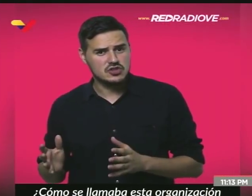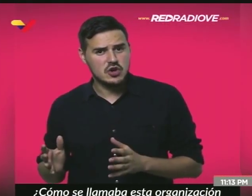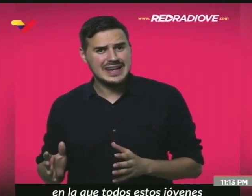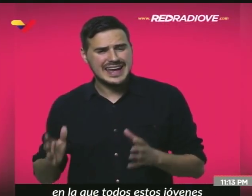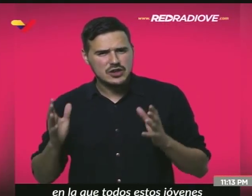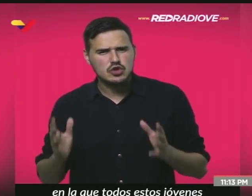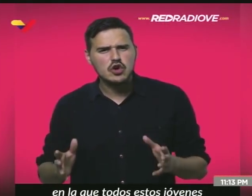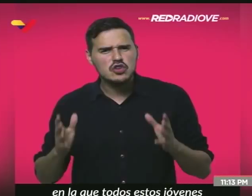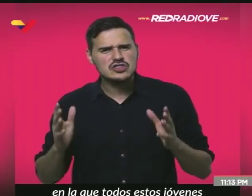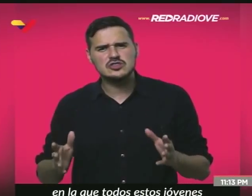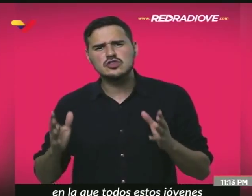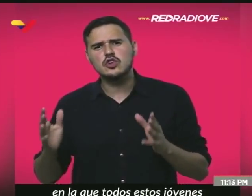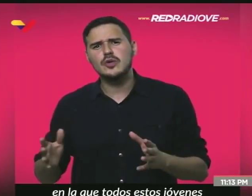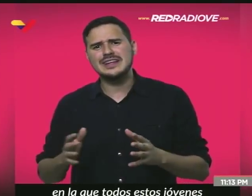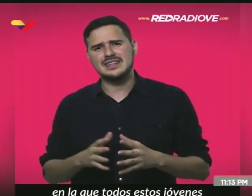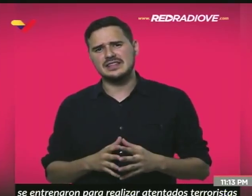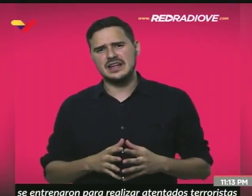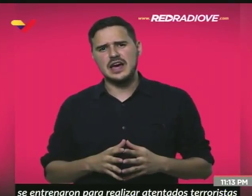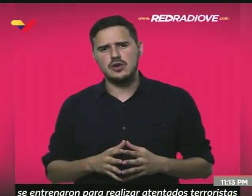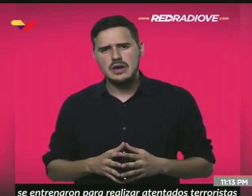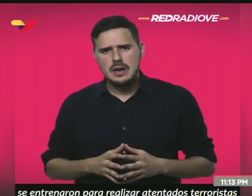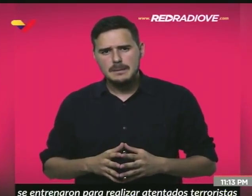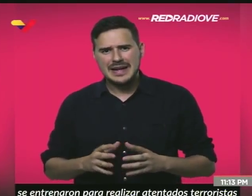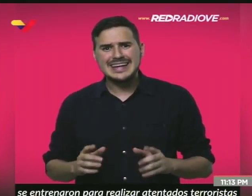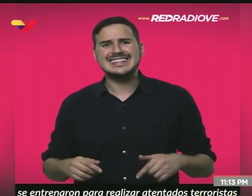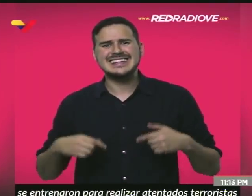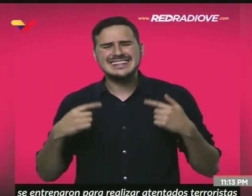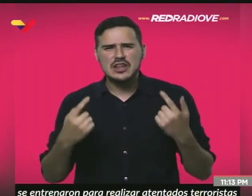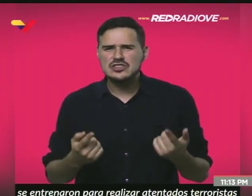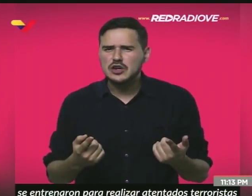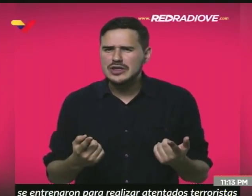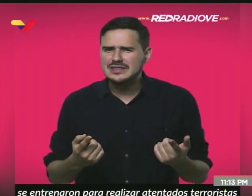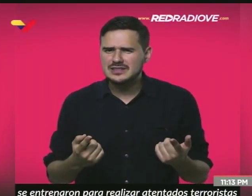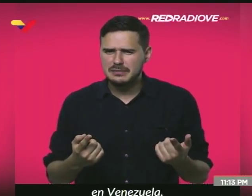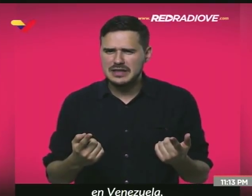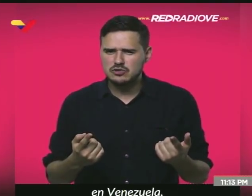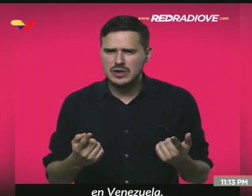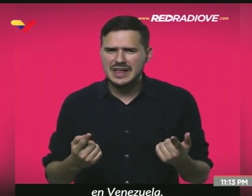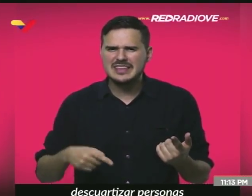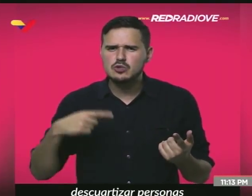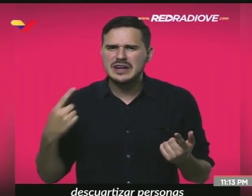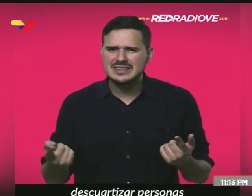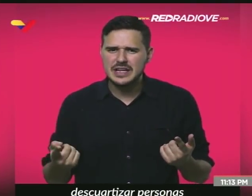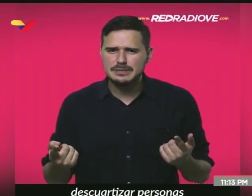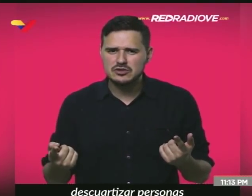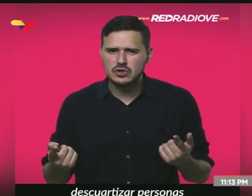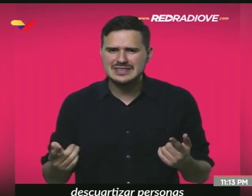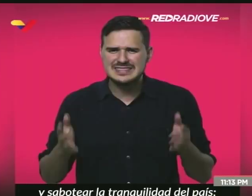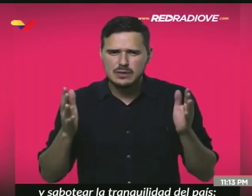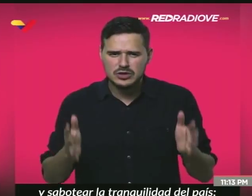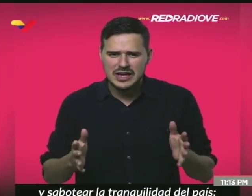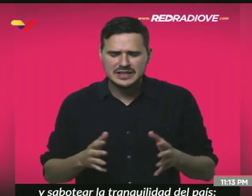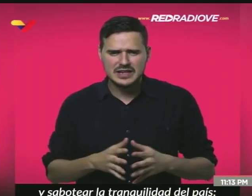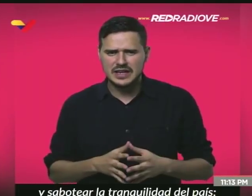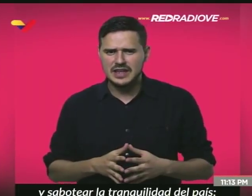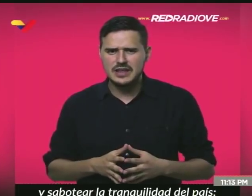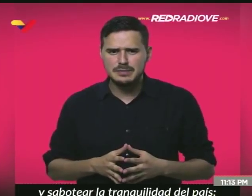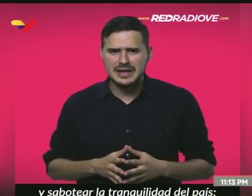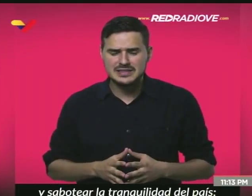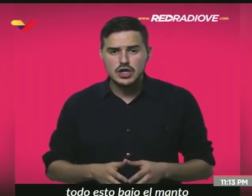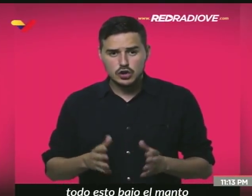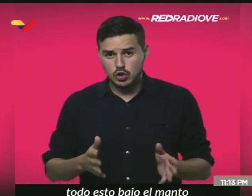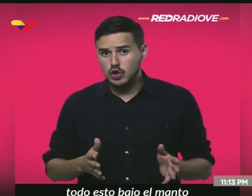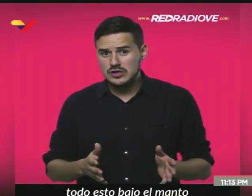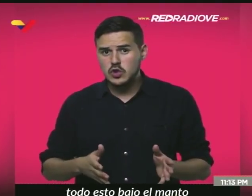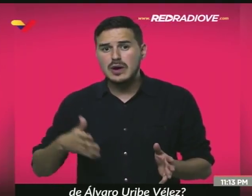esta organización en la que todos estos jóvenes se entrenaron para realizar atentados terroristas en Venezuela, descuartizar personas y sabotear la tranquilidad